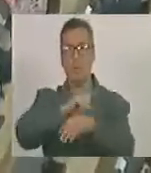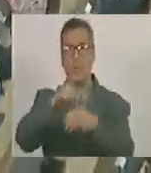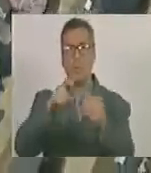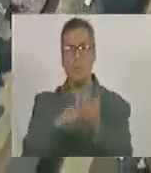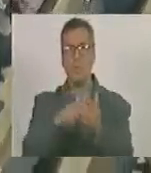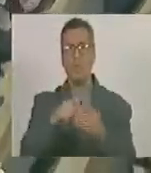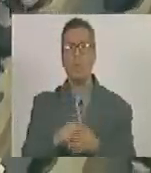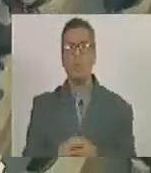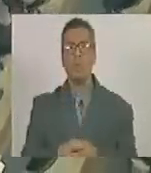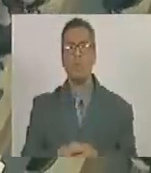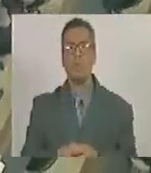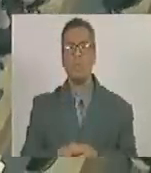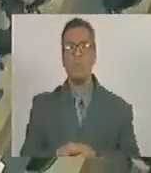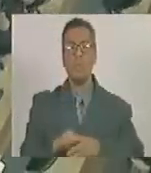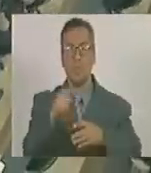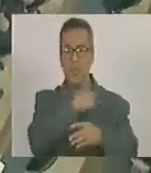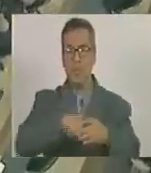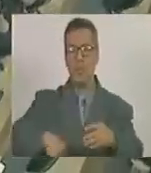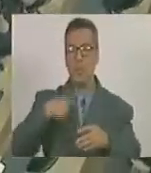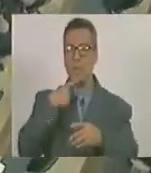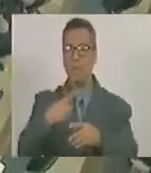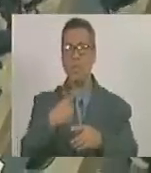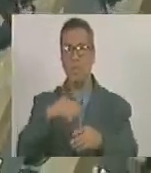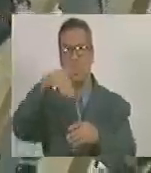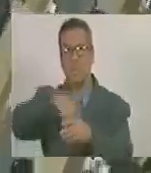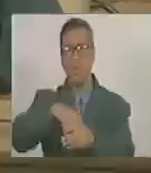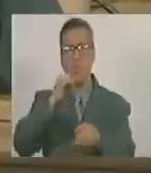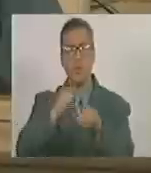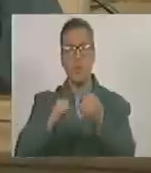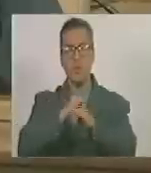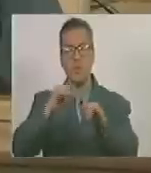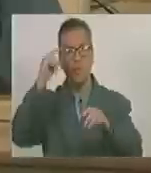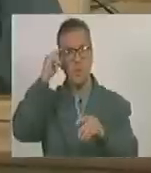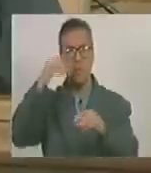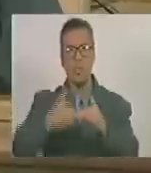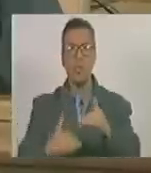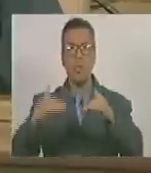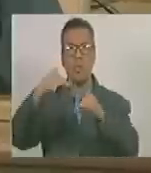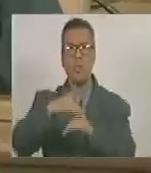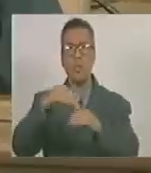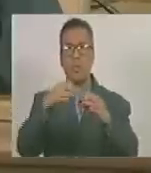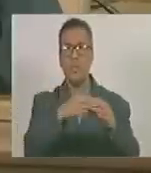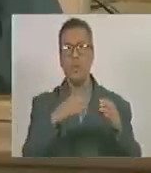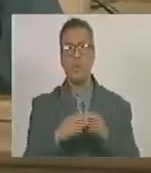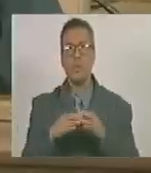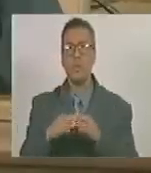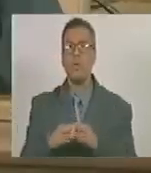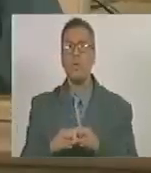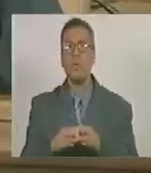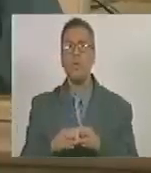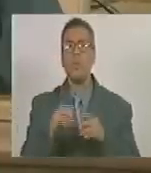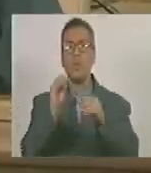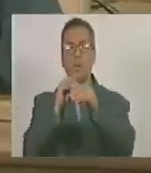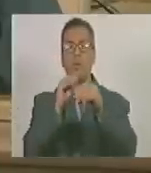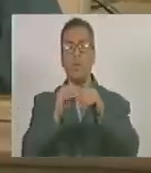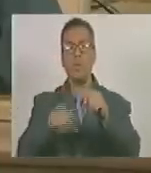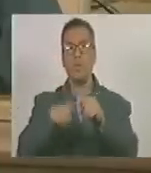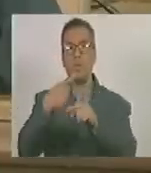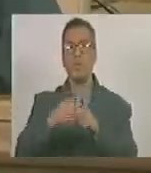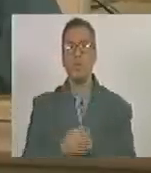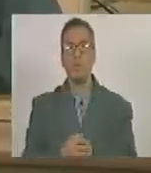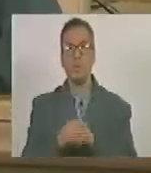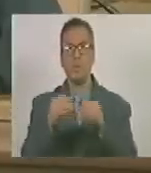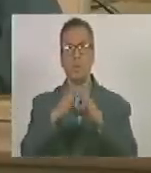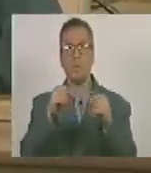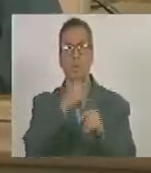mayoría calificada. El presidente señaló que agotada la agenda del día, se levanta la sesión ordinaria y convocó para la próxima sesión.